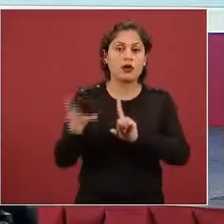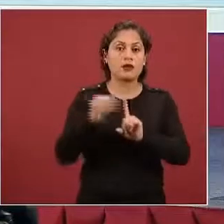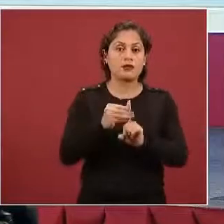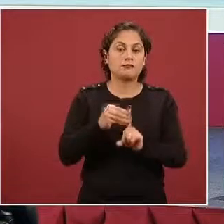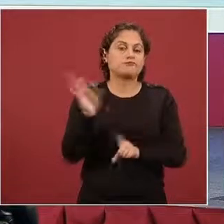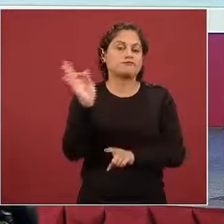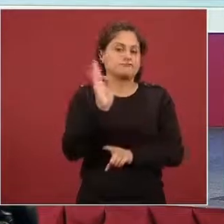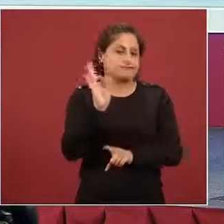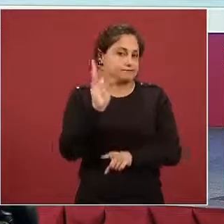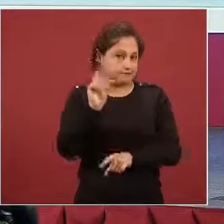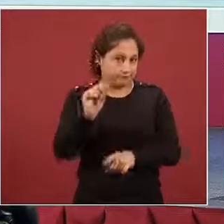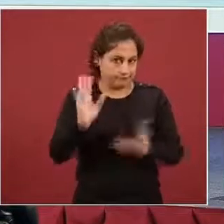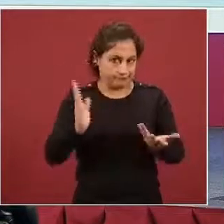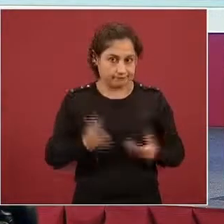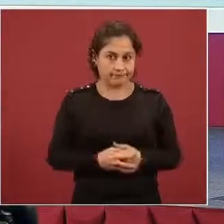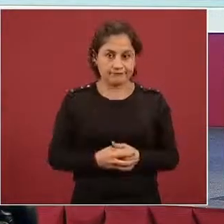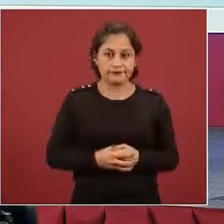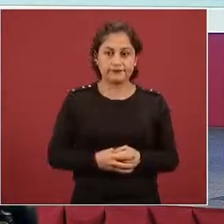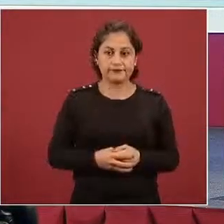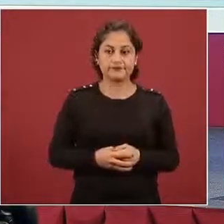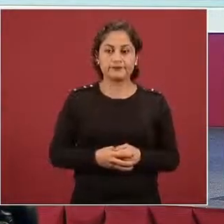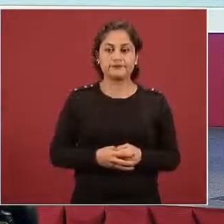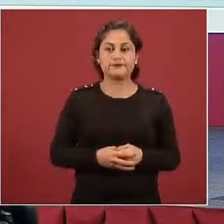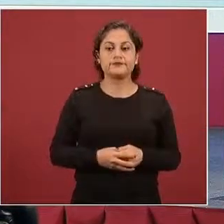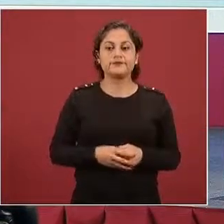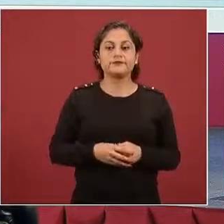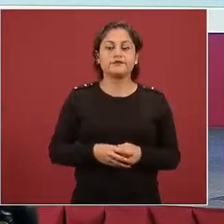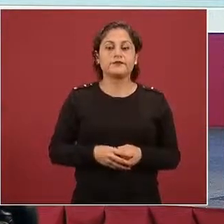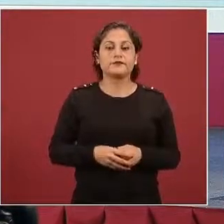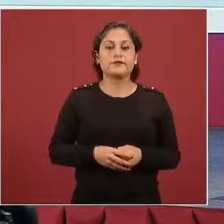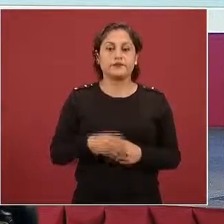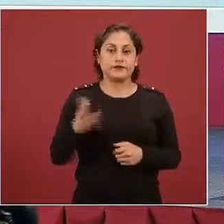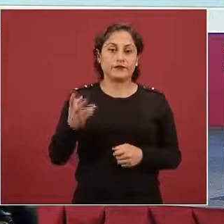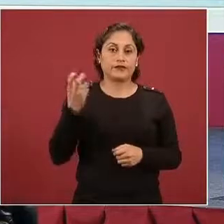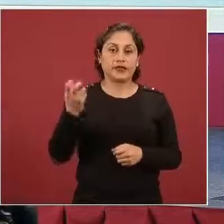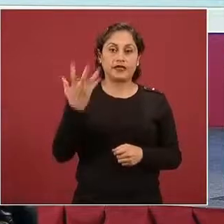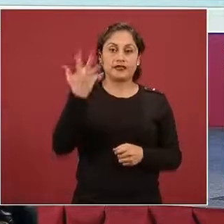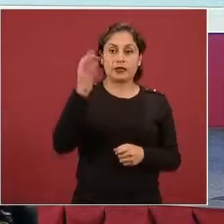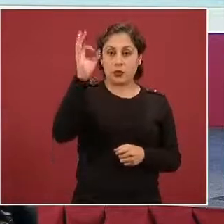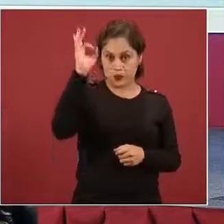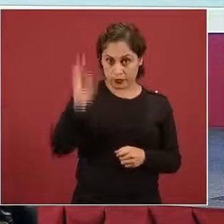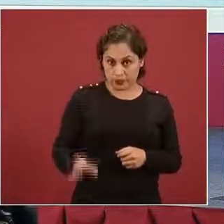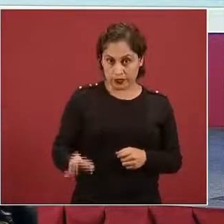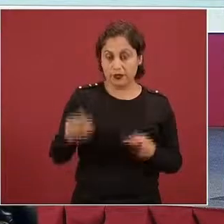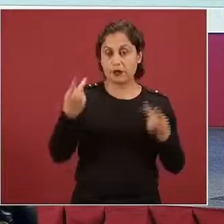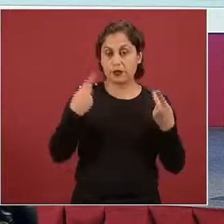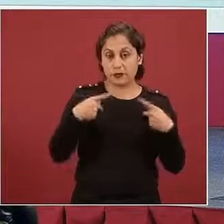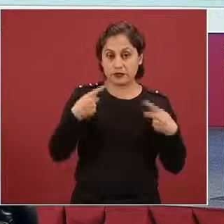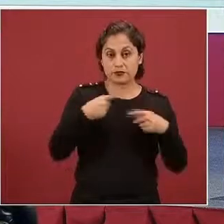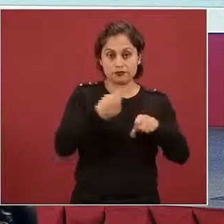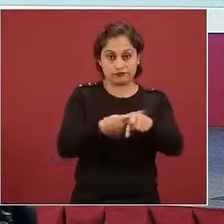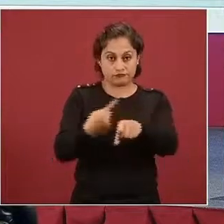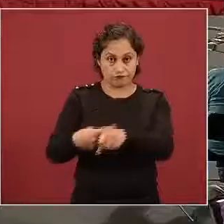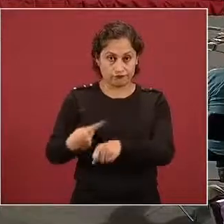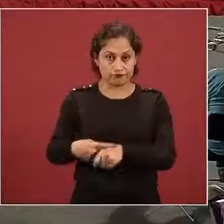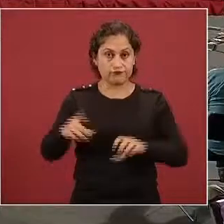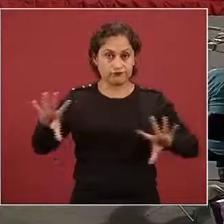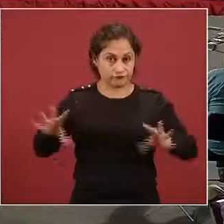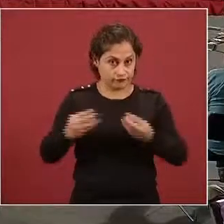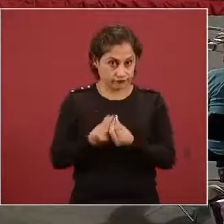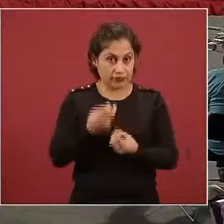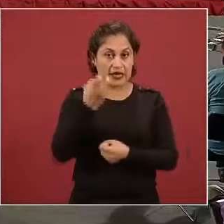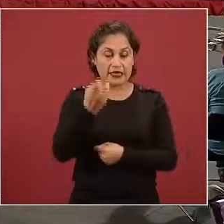epidemia es 5% de los casos que se han ido identificando. La otra señal